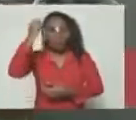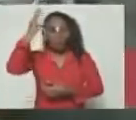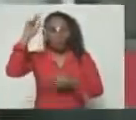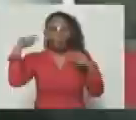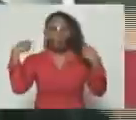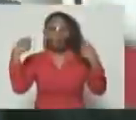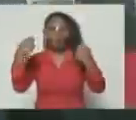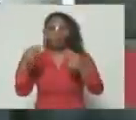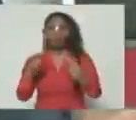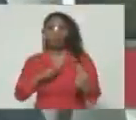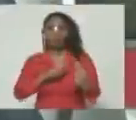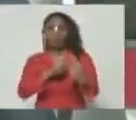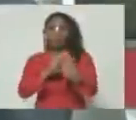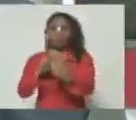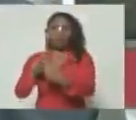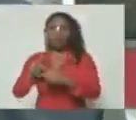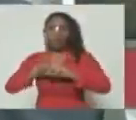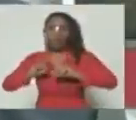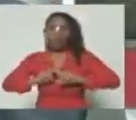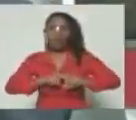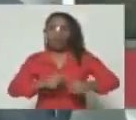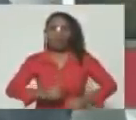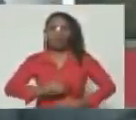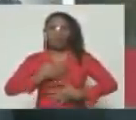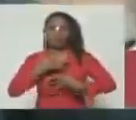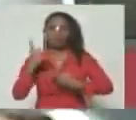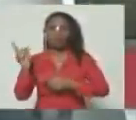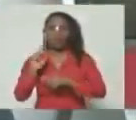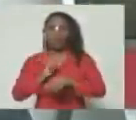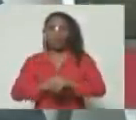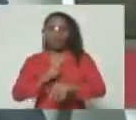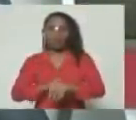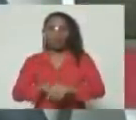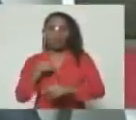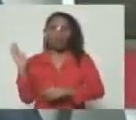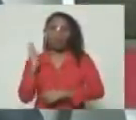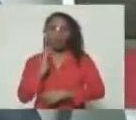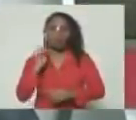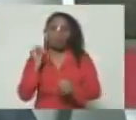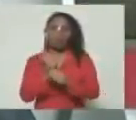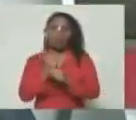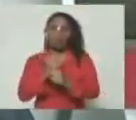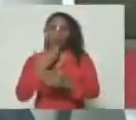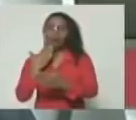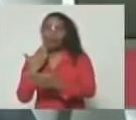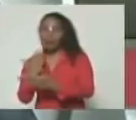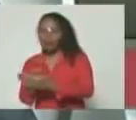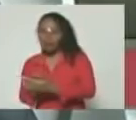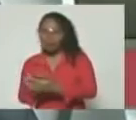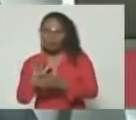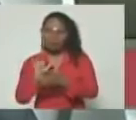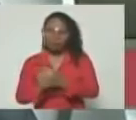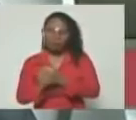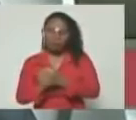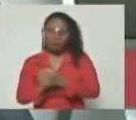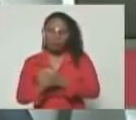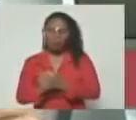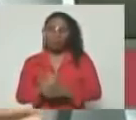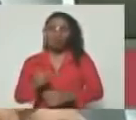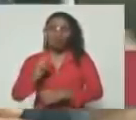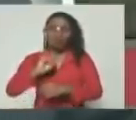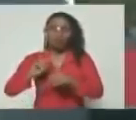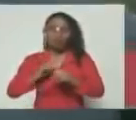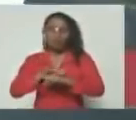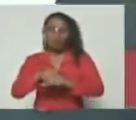cual nos hemos ido encontrando en sus distintas expresiones durante este periodo que hemos venido trabajando. Muchas gracias, querido compatriota bolivariano, colega parlamentario,